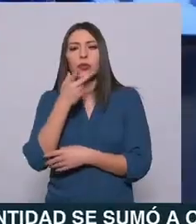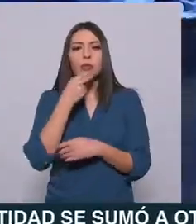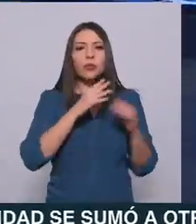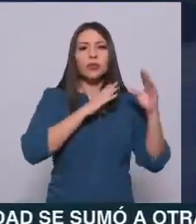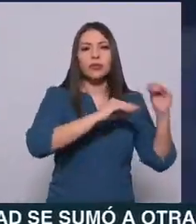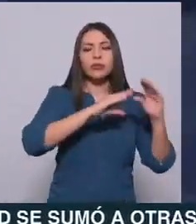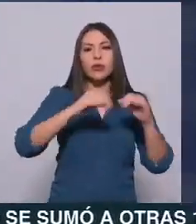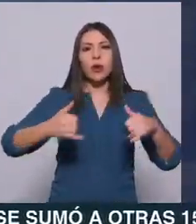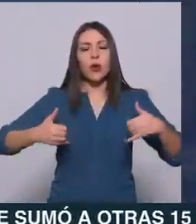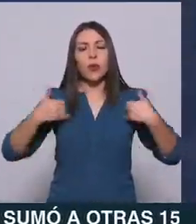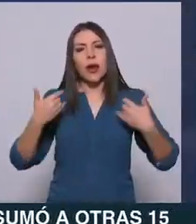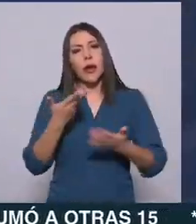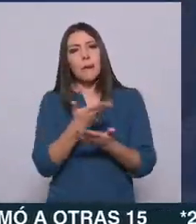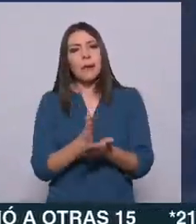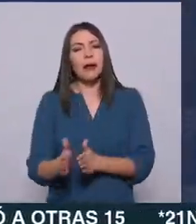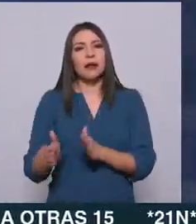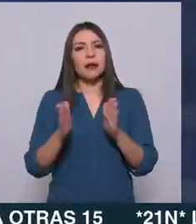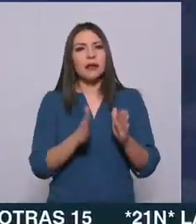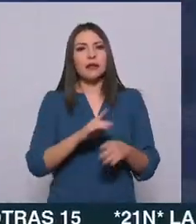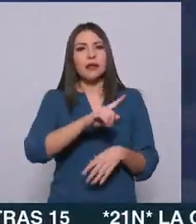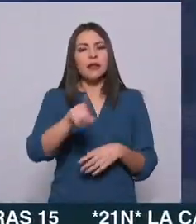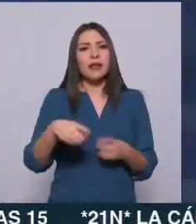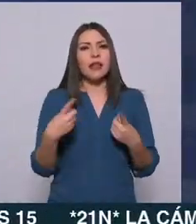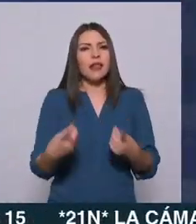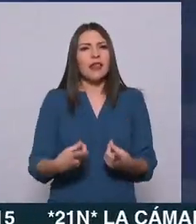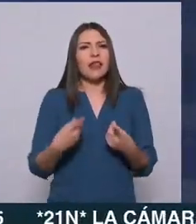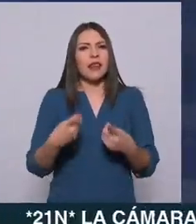el tema de poder fortalecer y poder